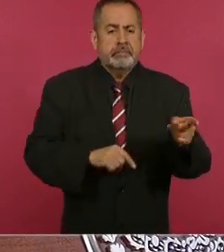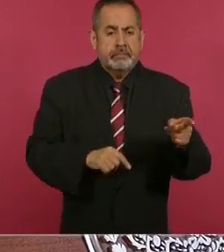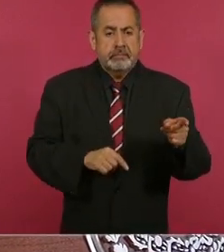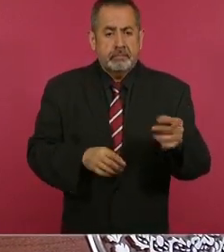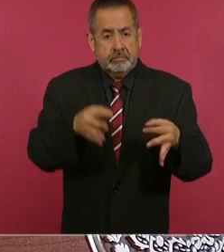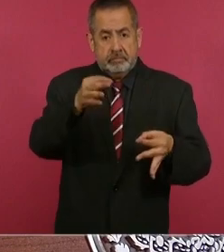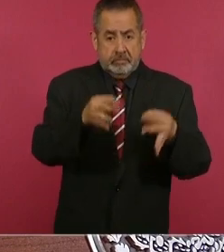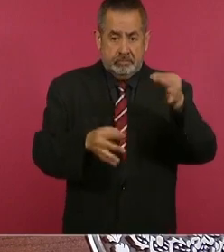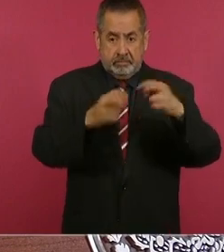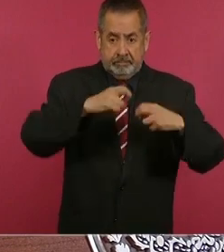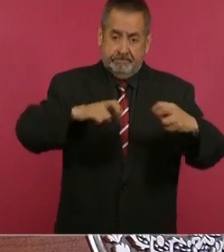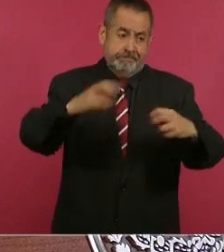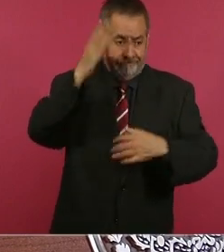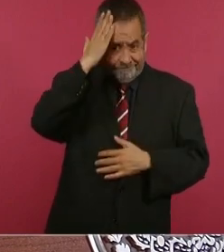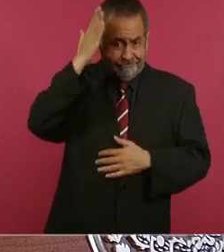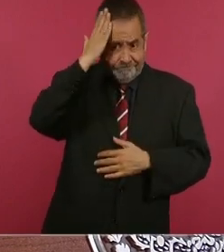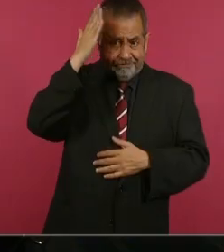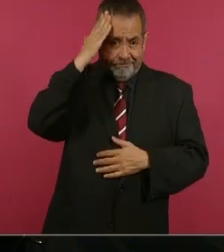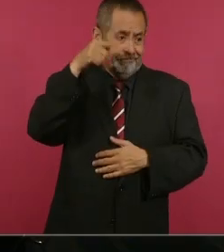ministra